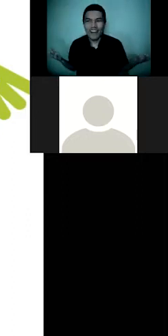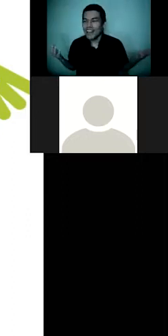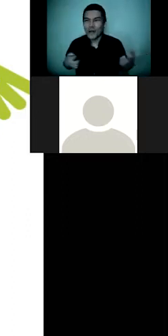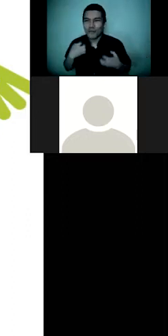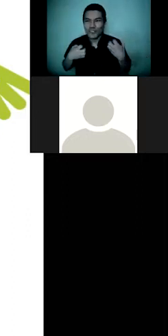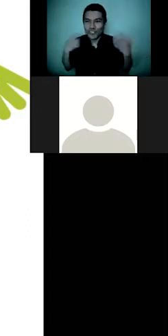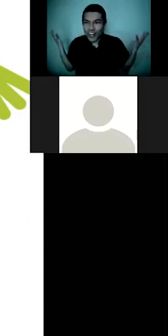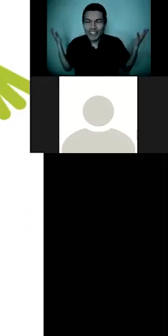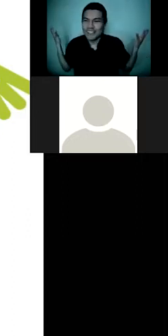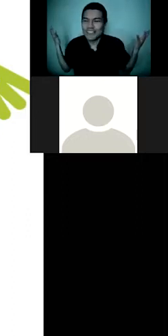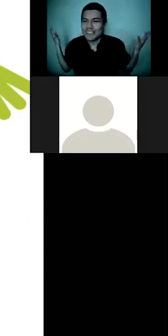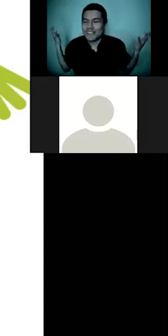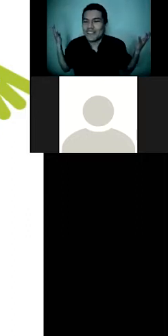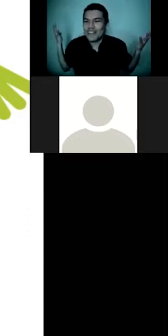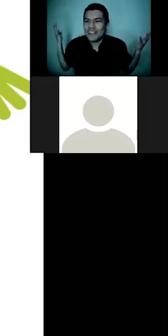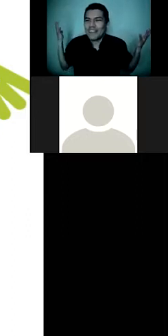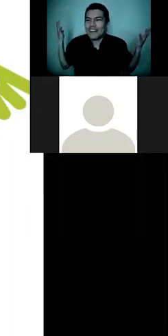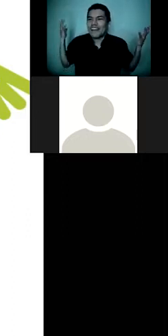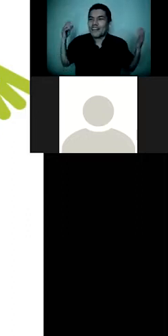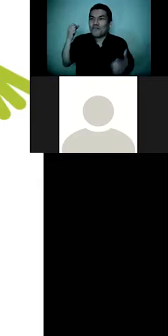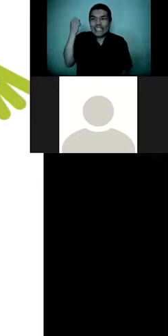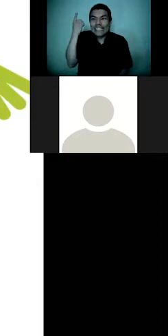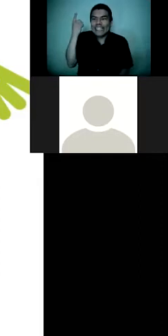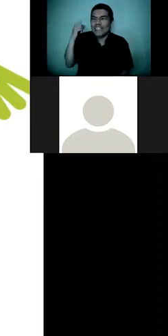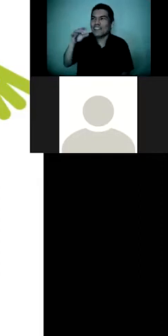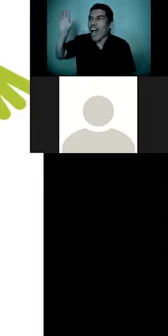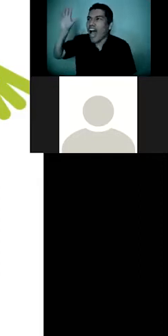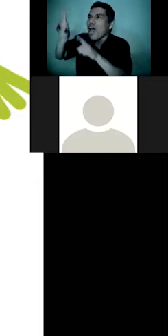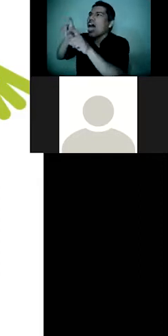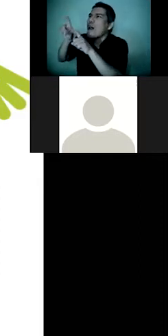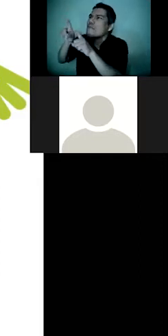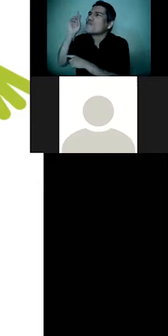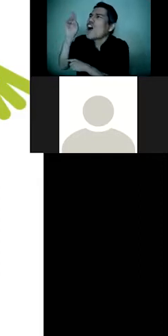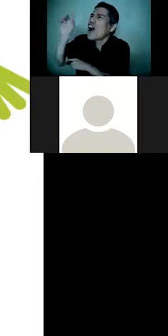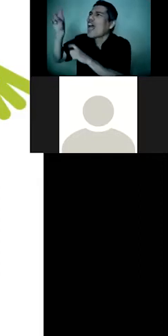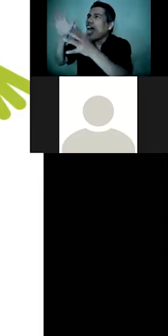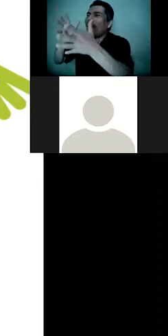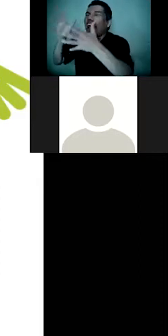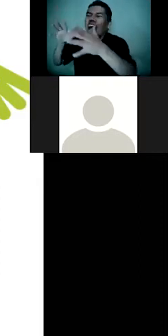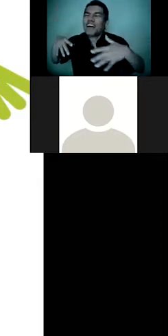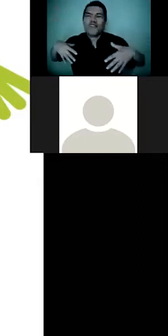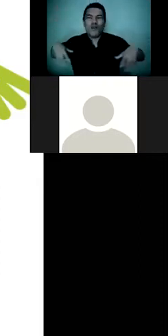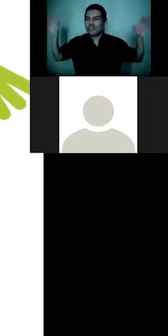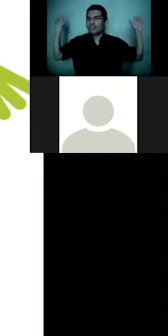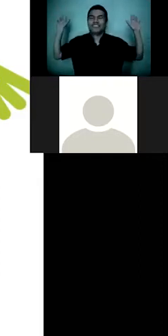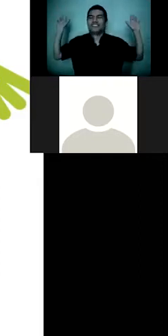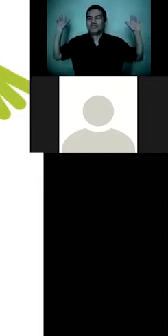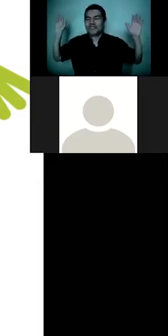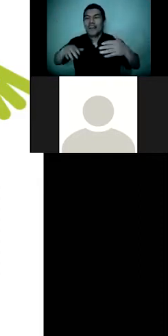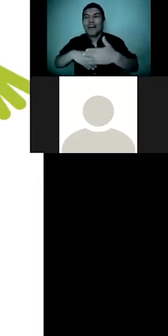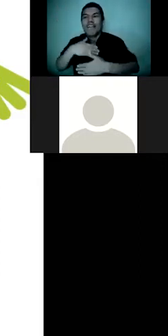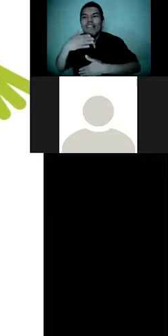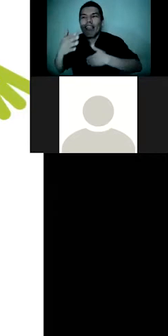diciendo el profesor. Fue una maravilla, una emoción tan grande, porque entendía lo que estaba diciendo. Entonces ya.